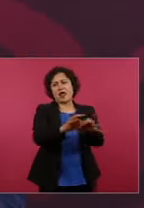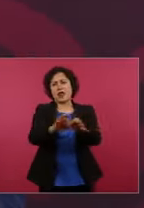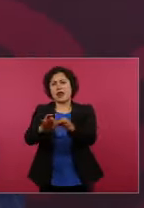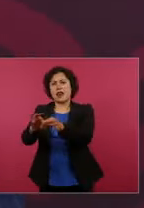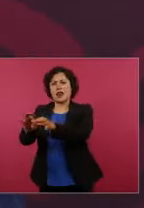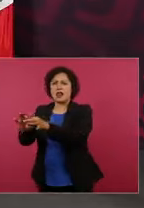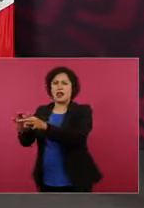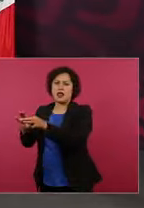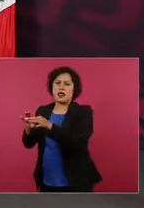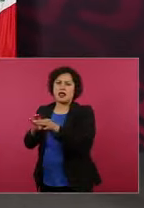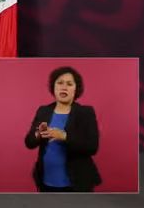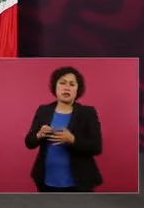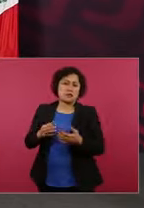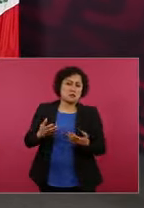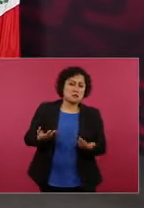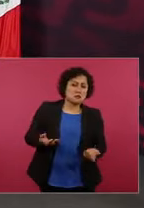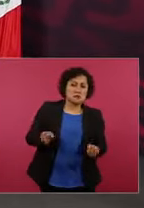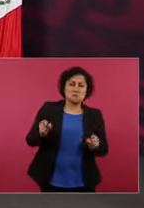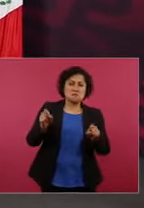guerras,